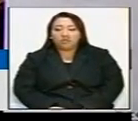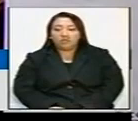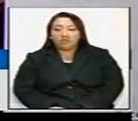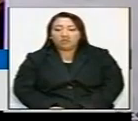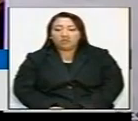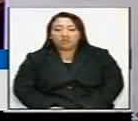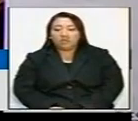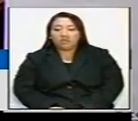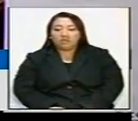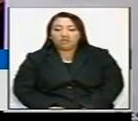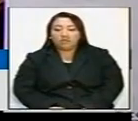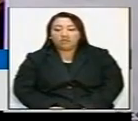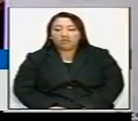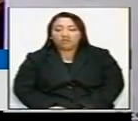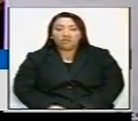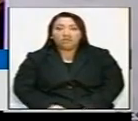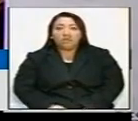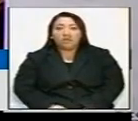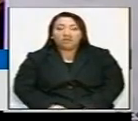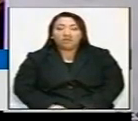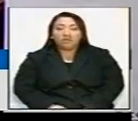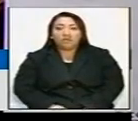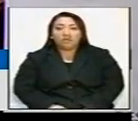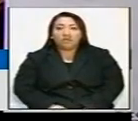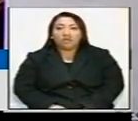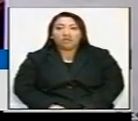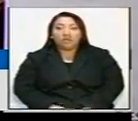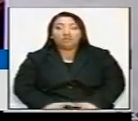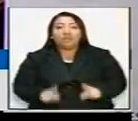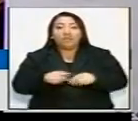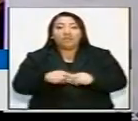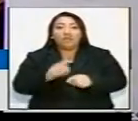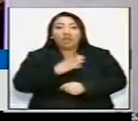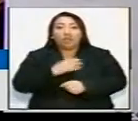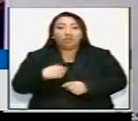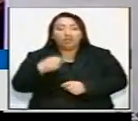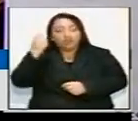una base muy sólida para las reformas. Desde el punto de vista de los gobiernos,